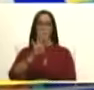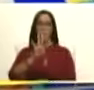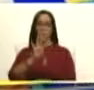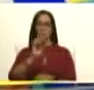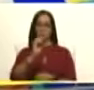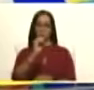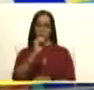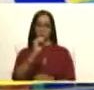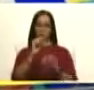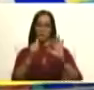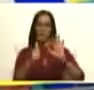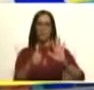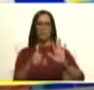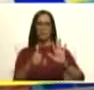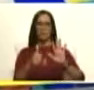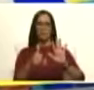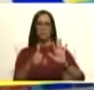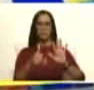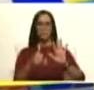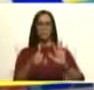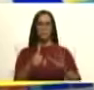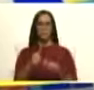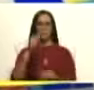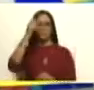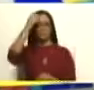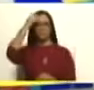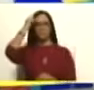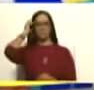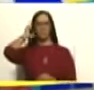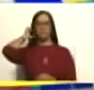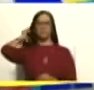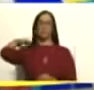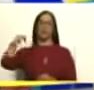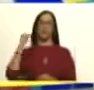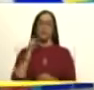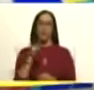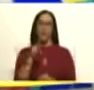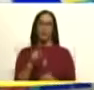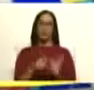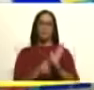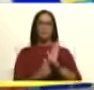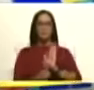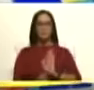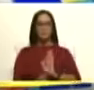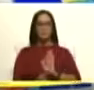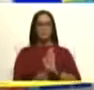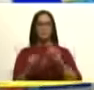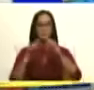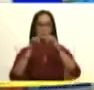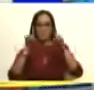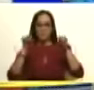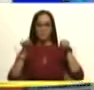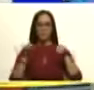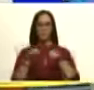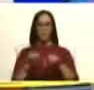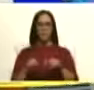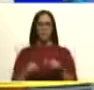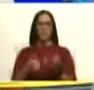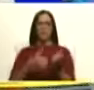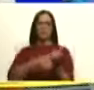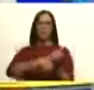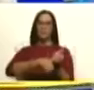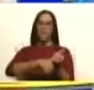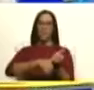2406. Allí le va a aparecer una ventanita y pone su cédula